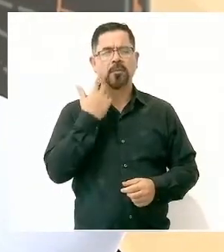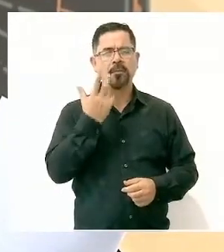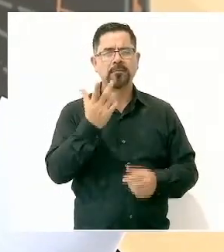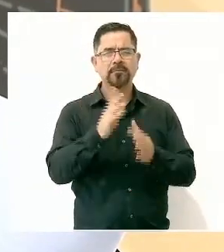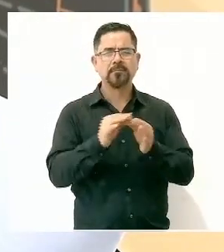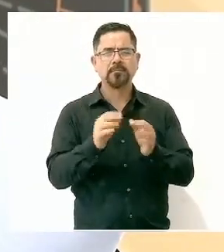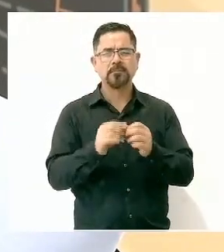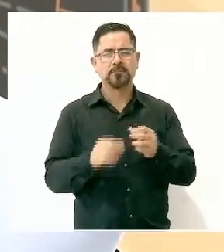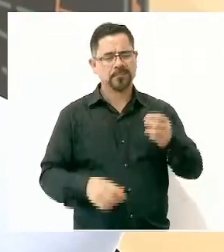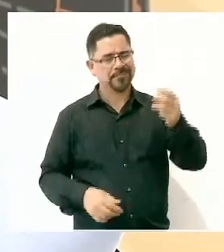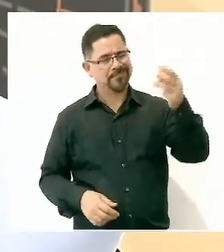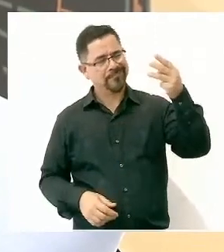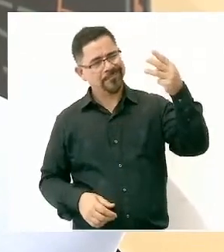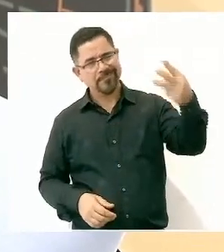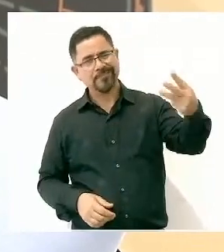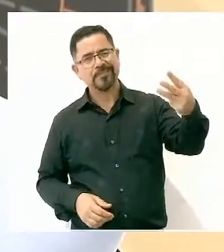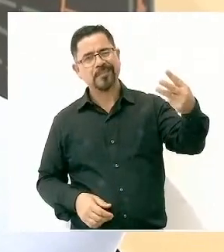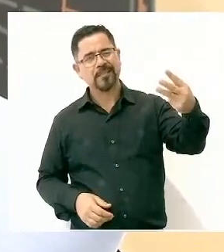en 3